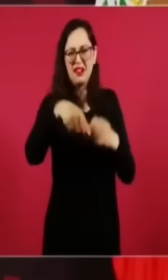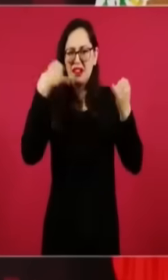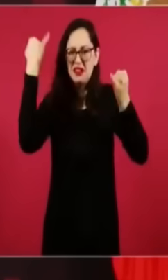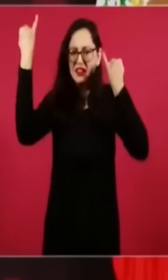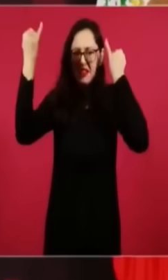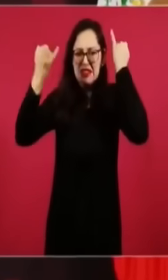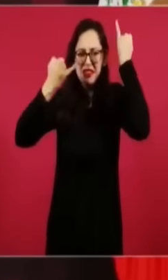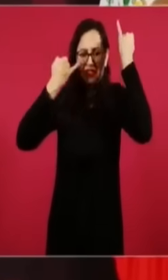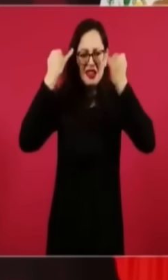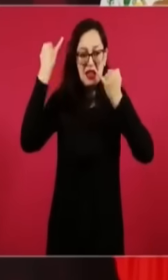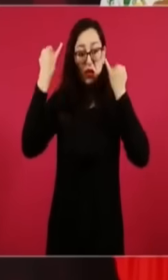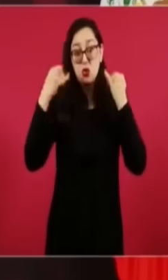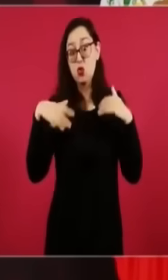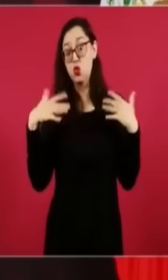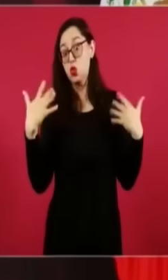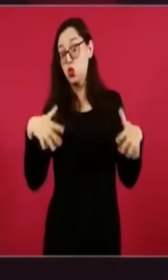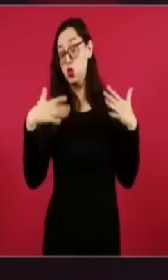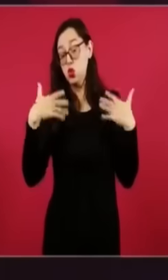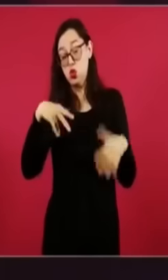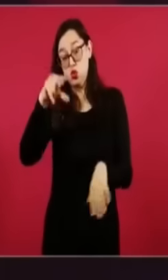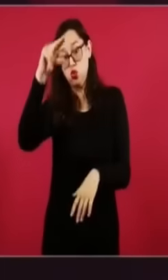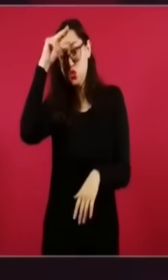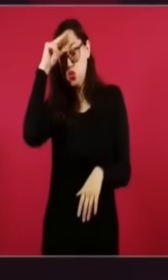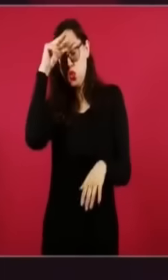todas estas luminarias, ¿no?